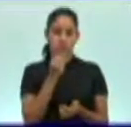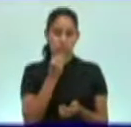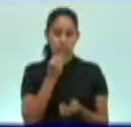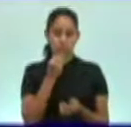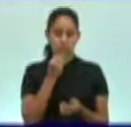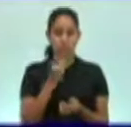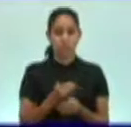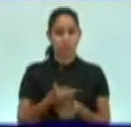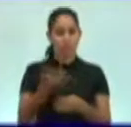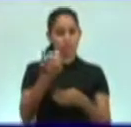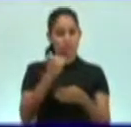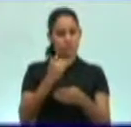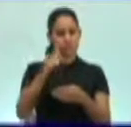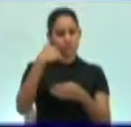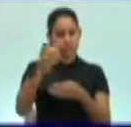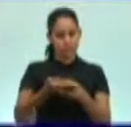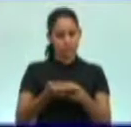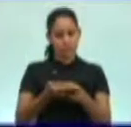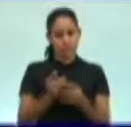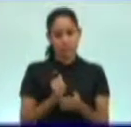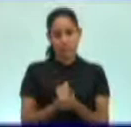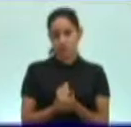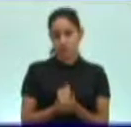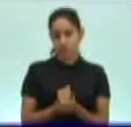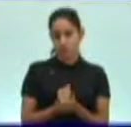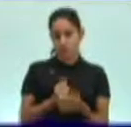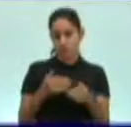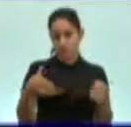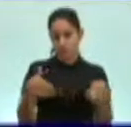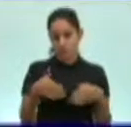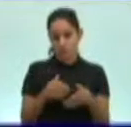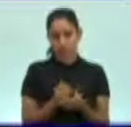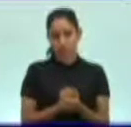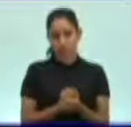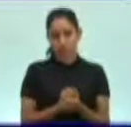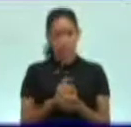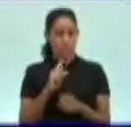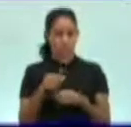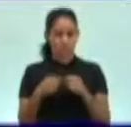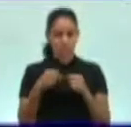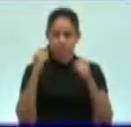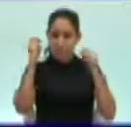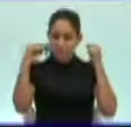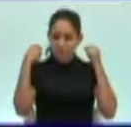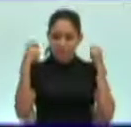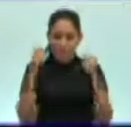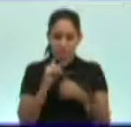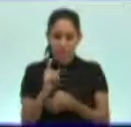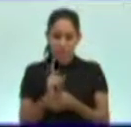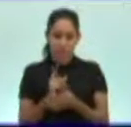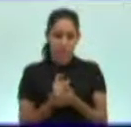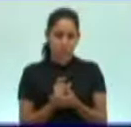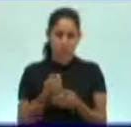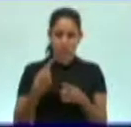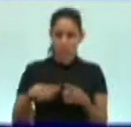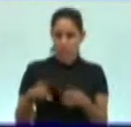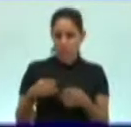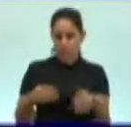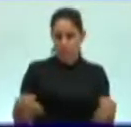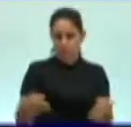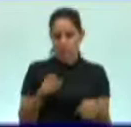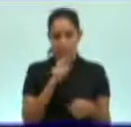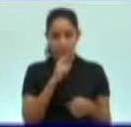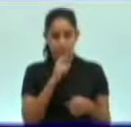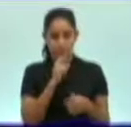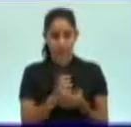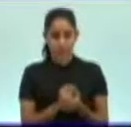pantalones o sayas, y no formar parte de pañuelos, ropa interior de baño o